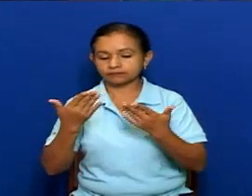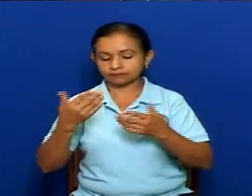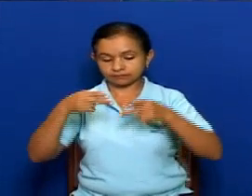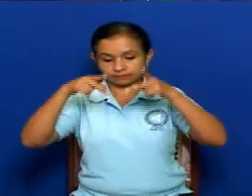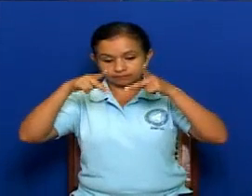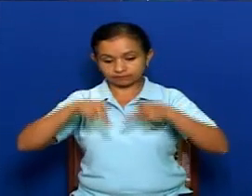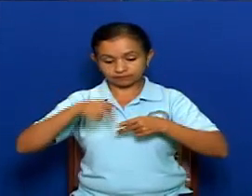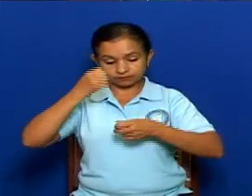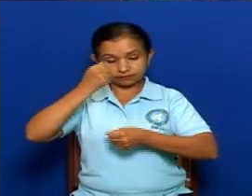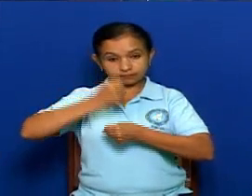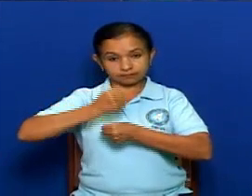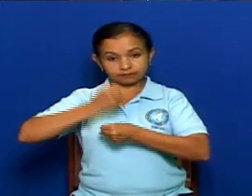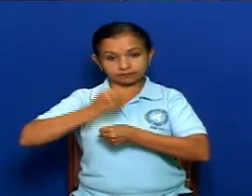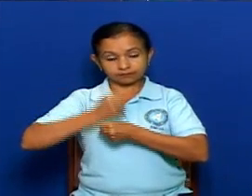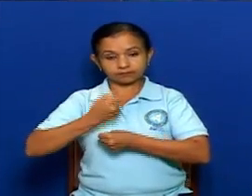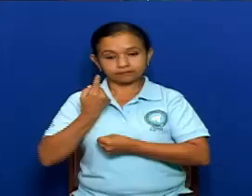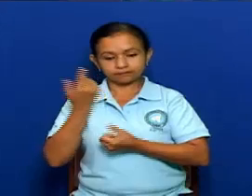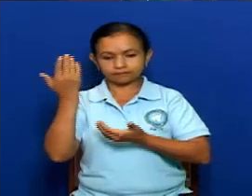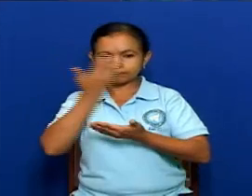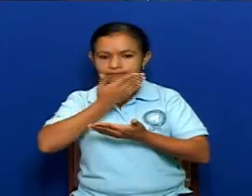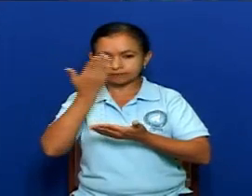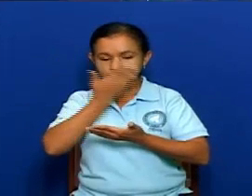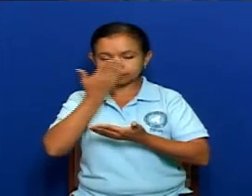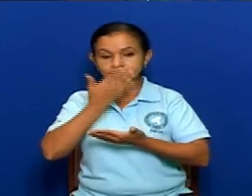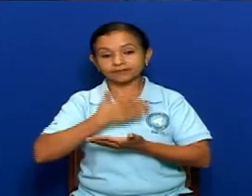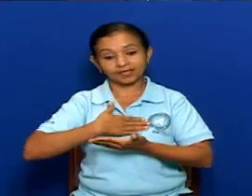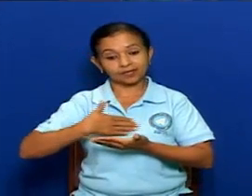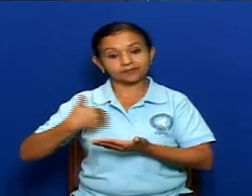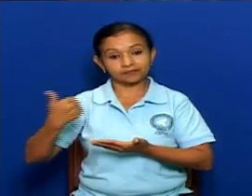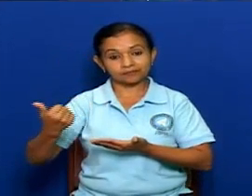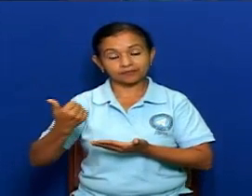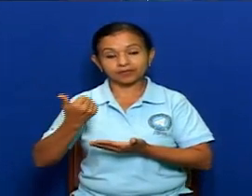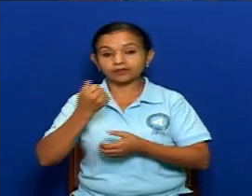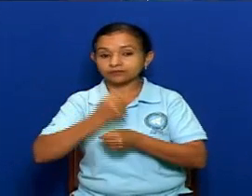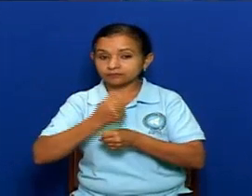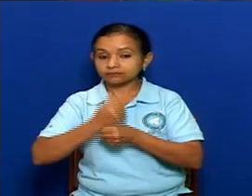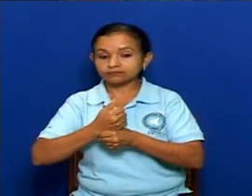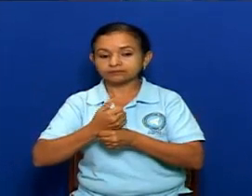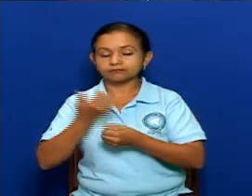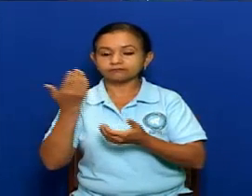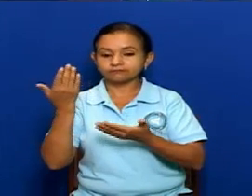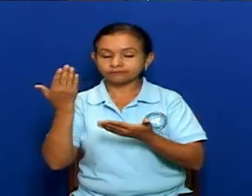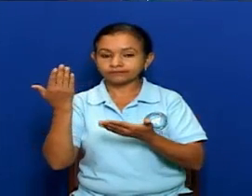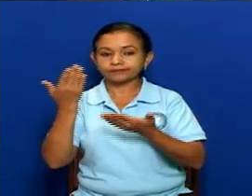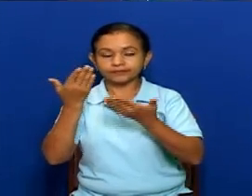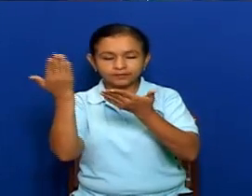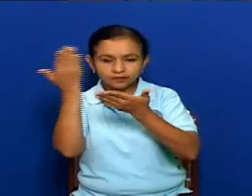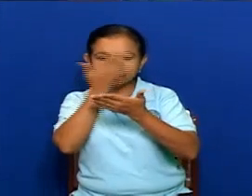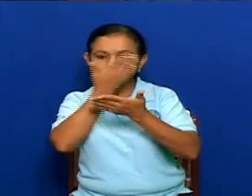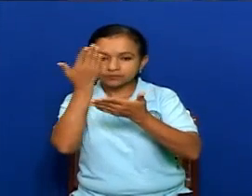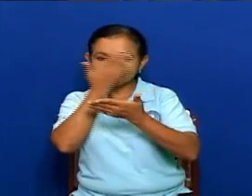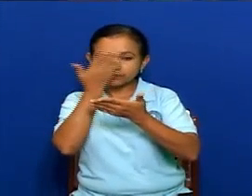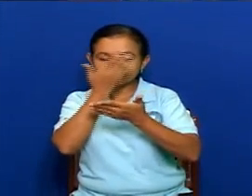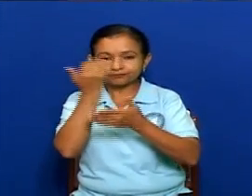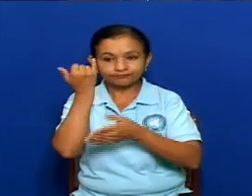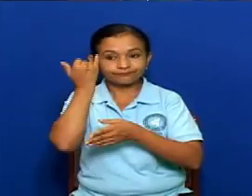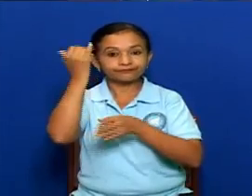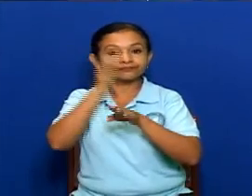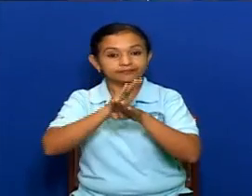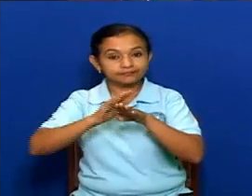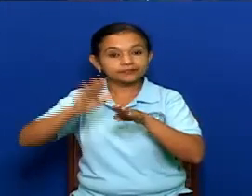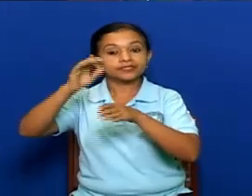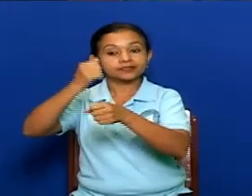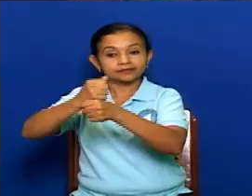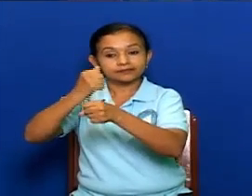trabajador preparado es más eficiente. Un trabajador preparado va a aportar más al